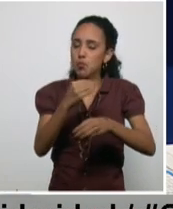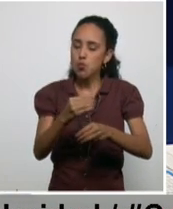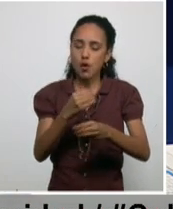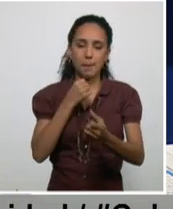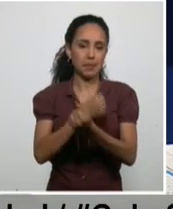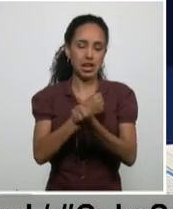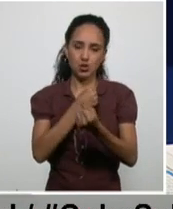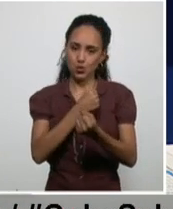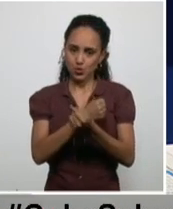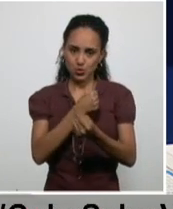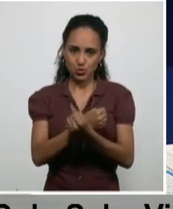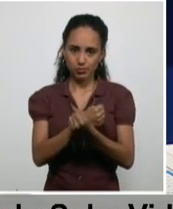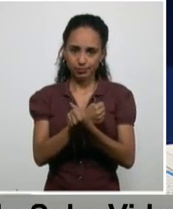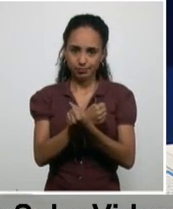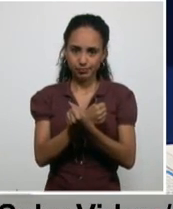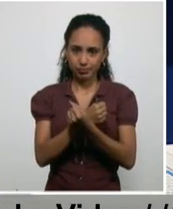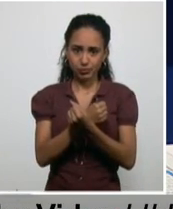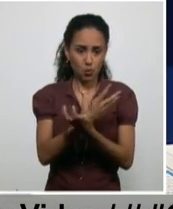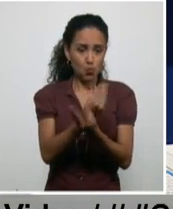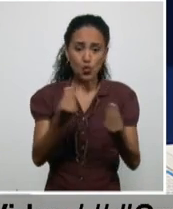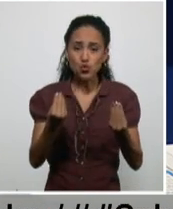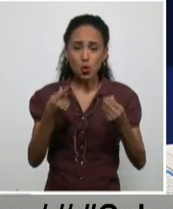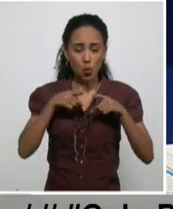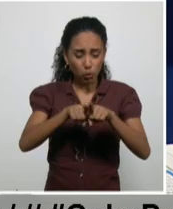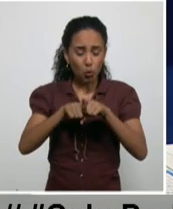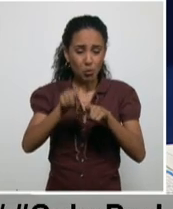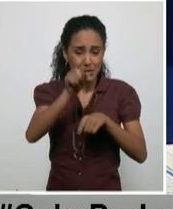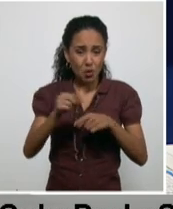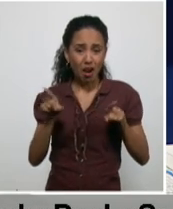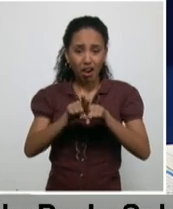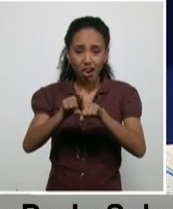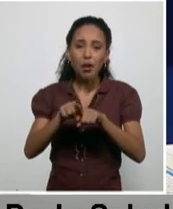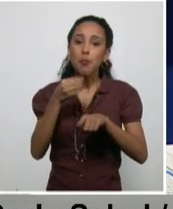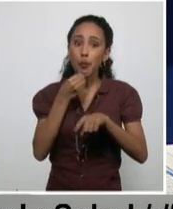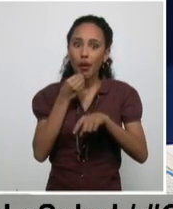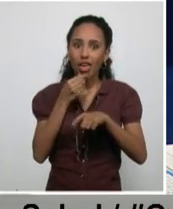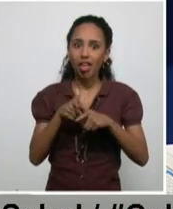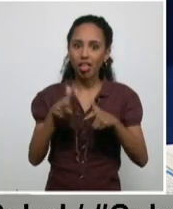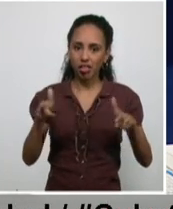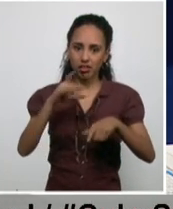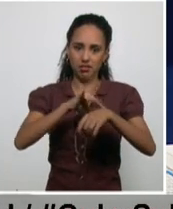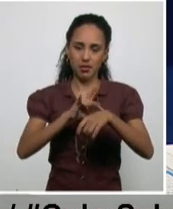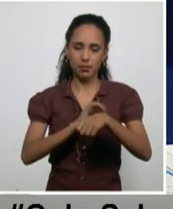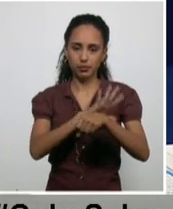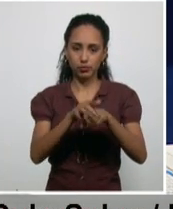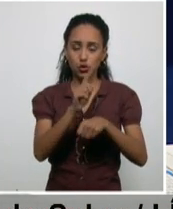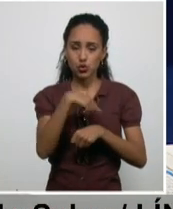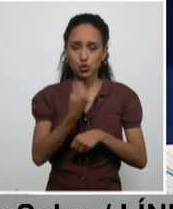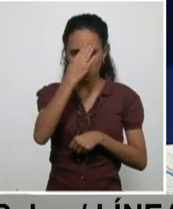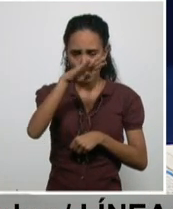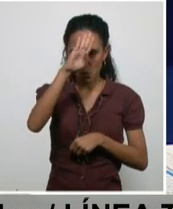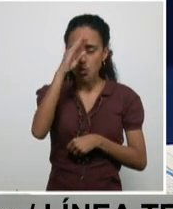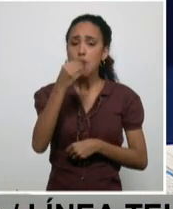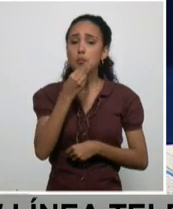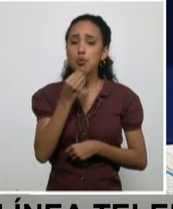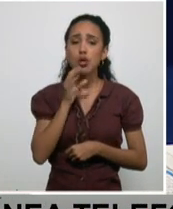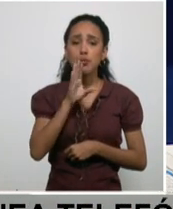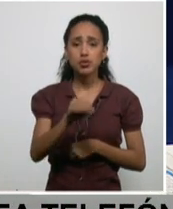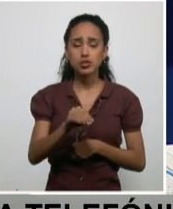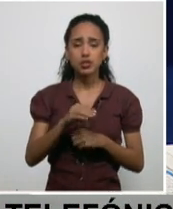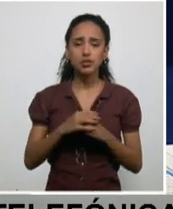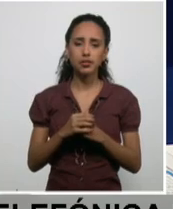y a veces ocasionan una letalidad un poquito elevada. Nosotros en Cuba podemos afirmar categóricamente que no hemos